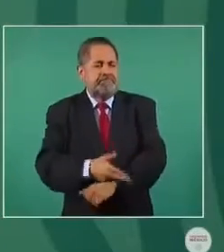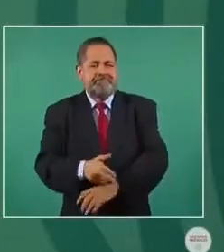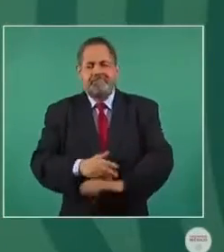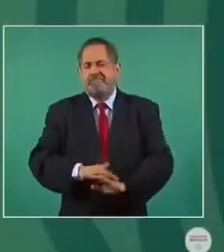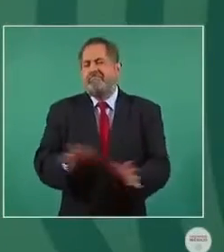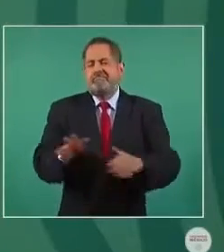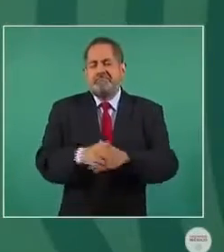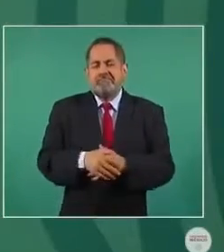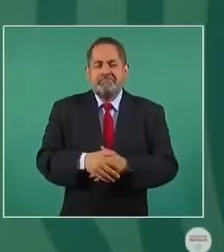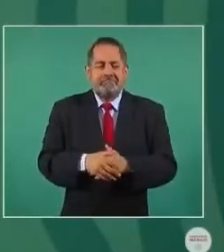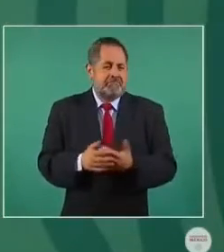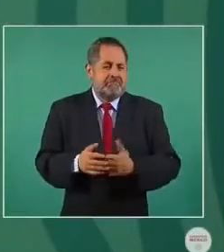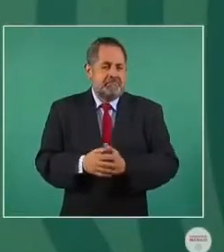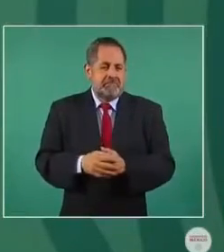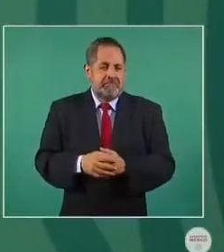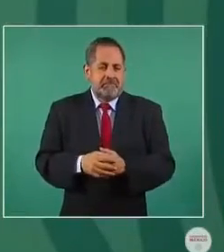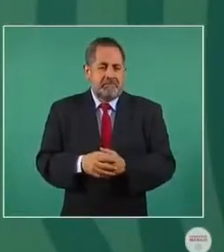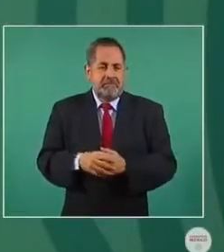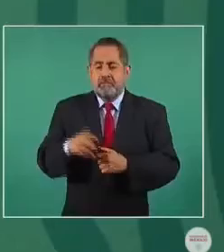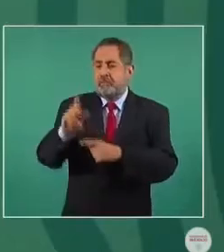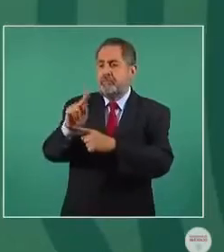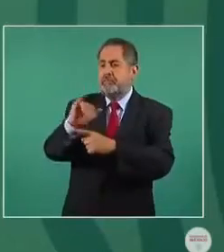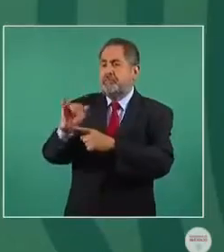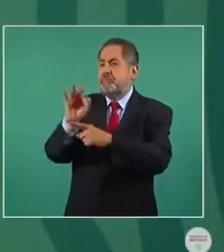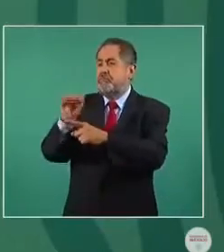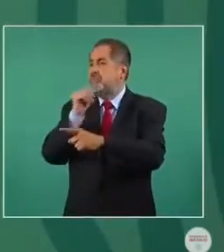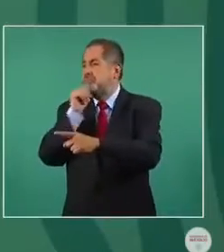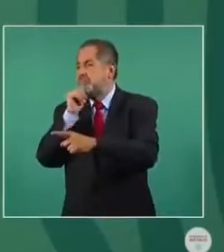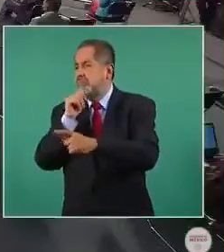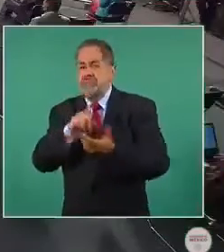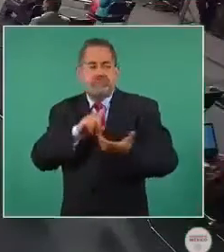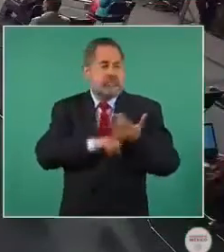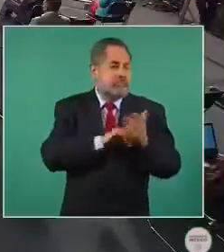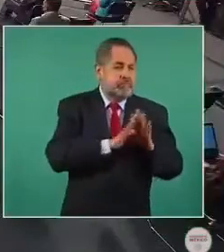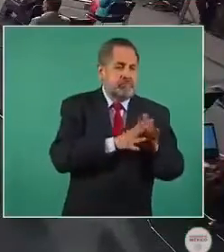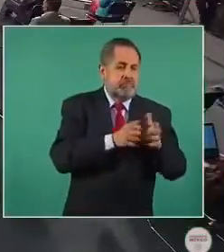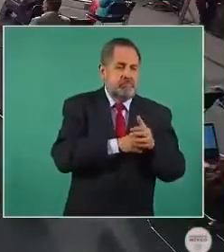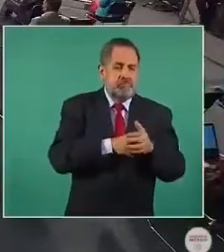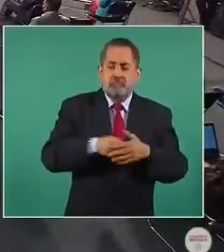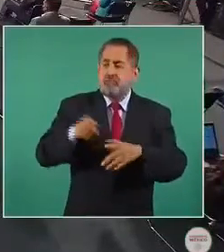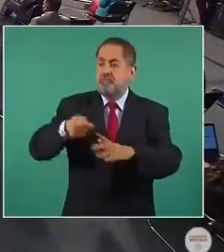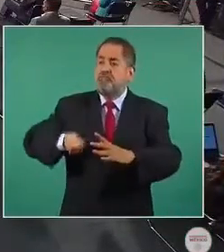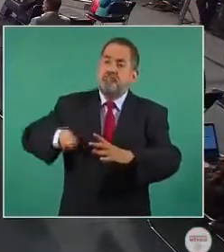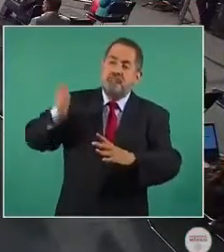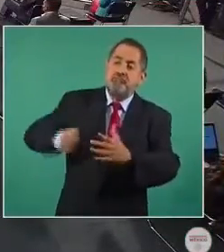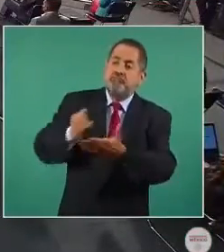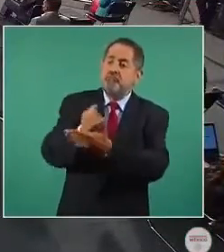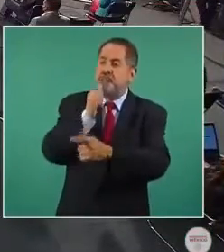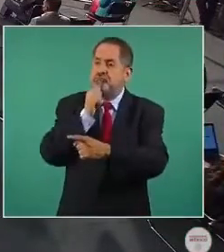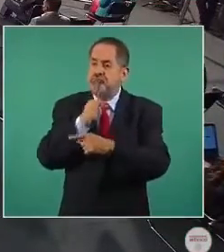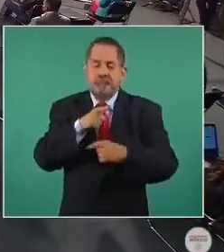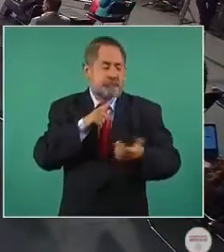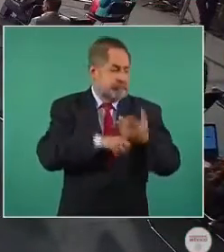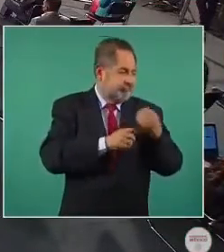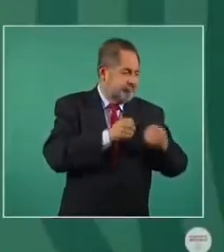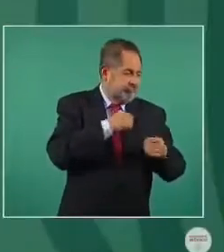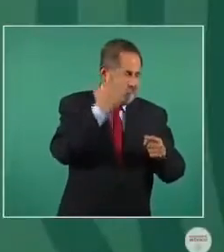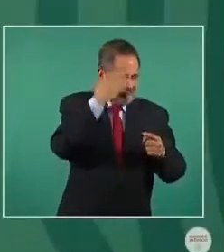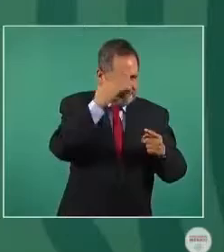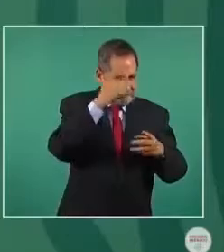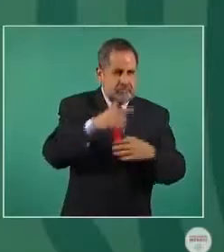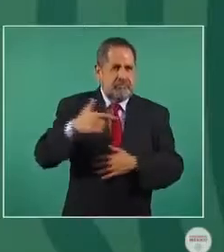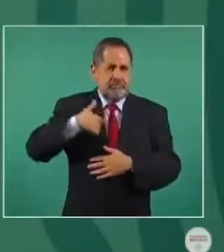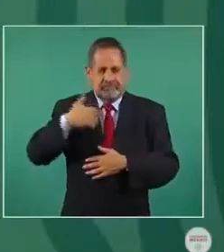Antes de que el Poder Judicial emitiera una resolución, a mí me tocó saber de